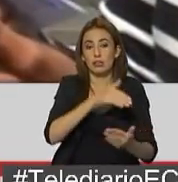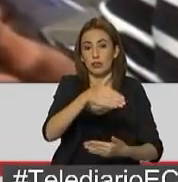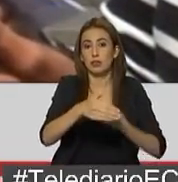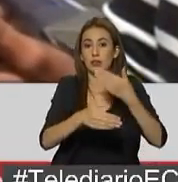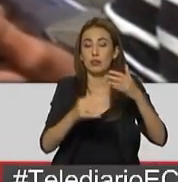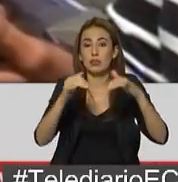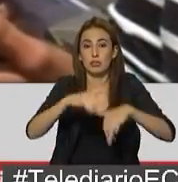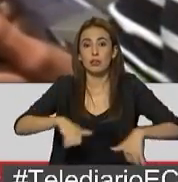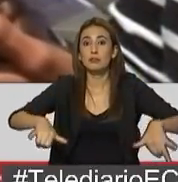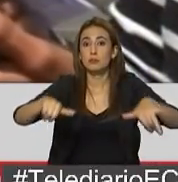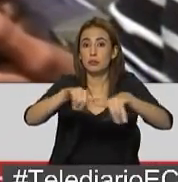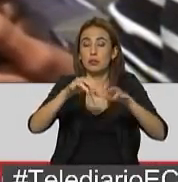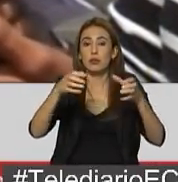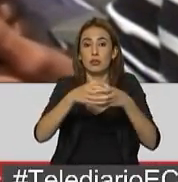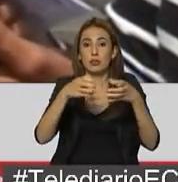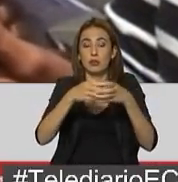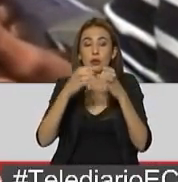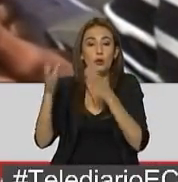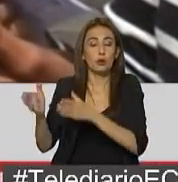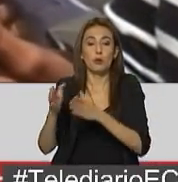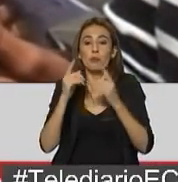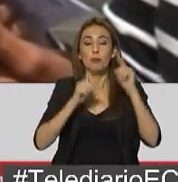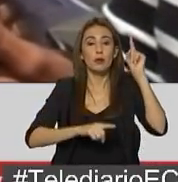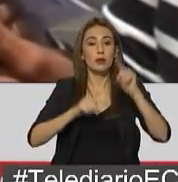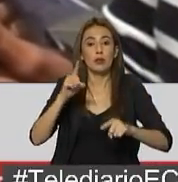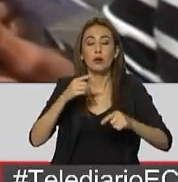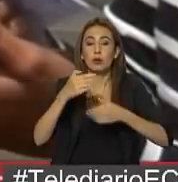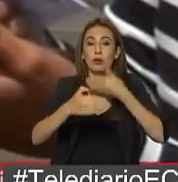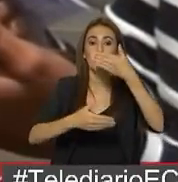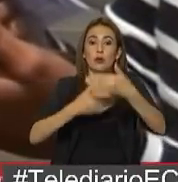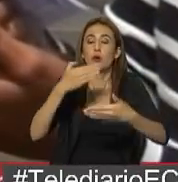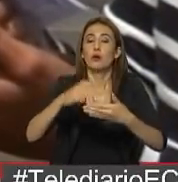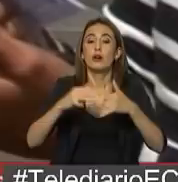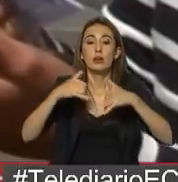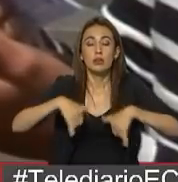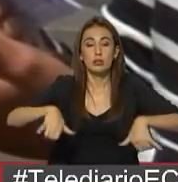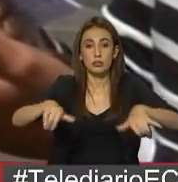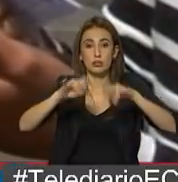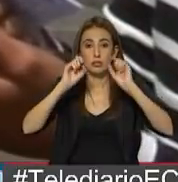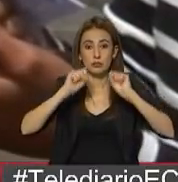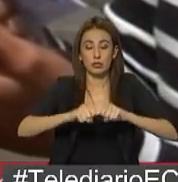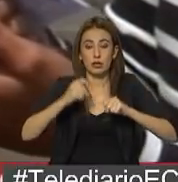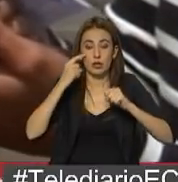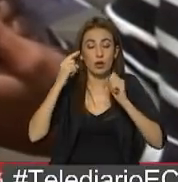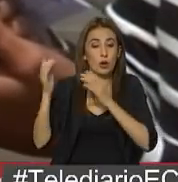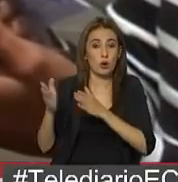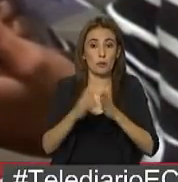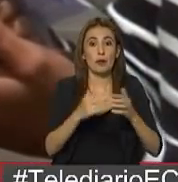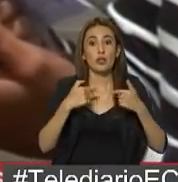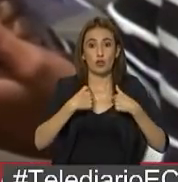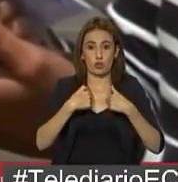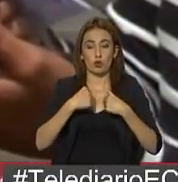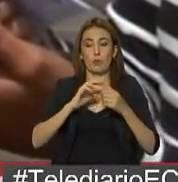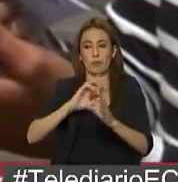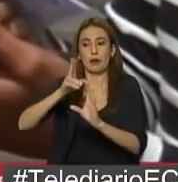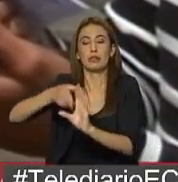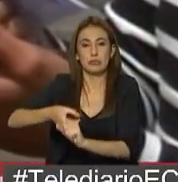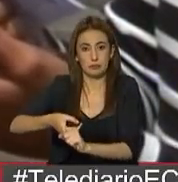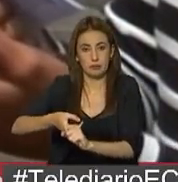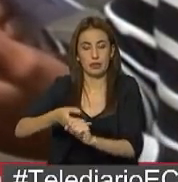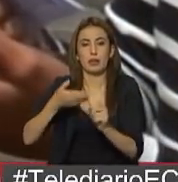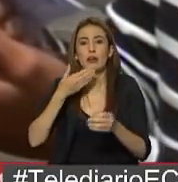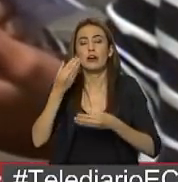con pagos a empresas públicas. Yo no tengo nada que hacer en esa vela, en el entierro. en la que sí tengo que ver, en los que